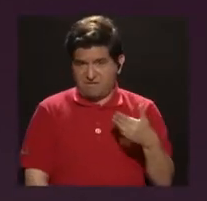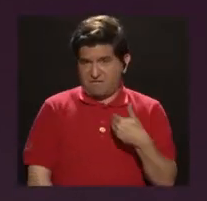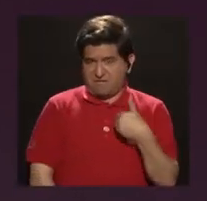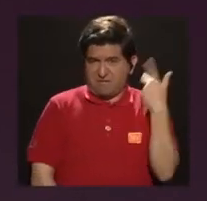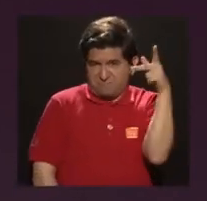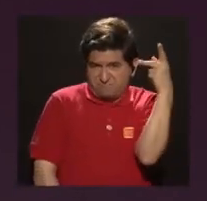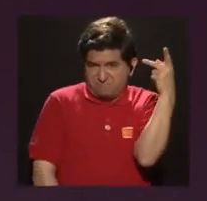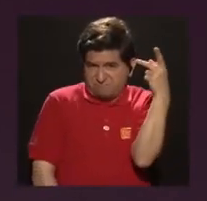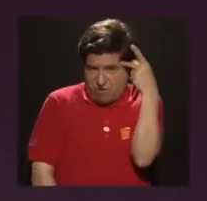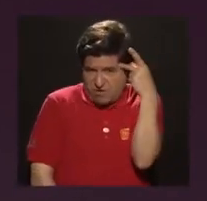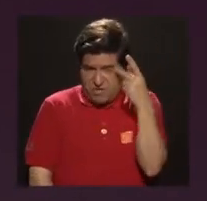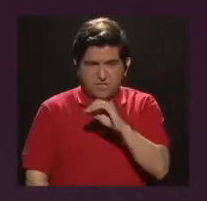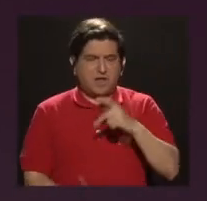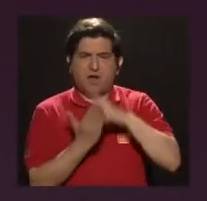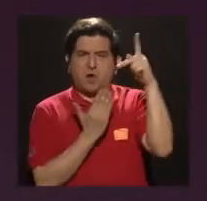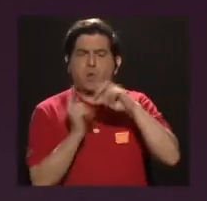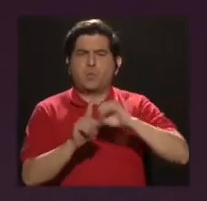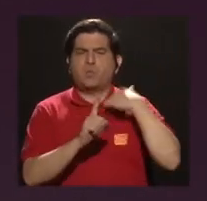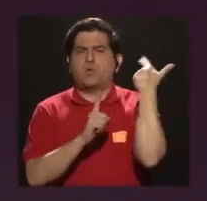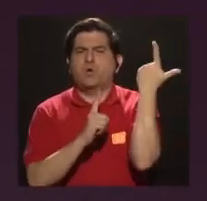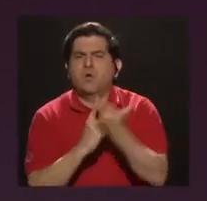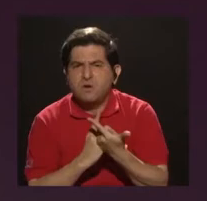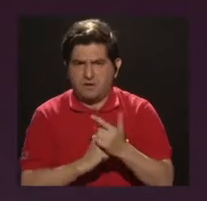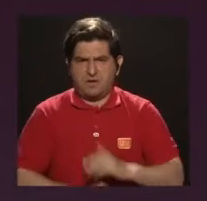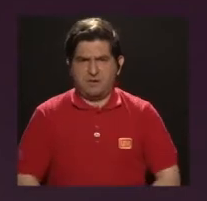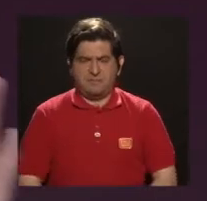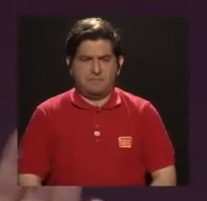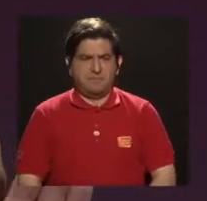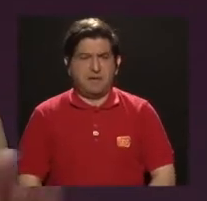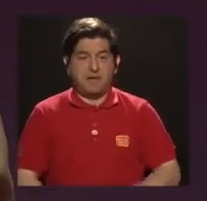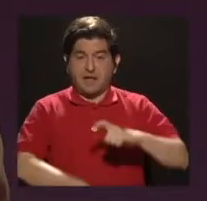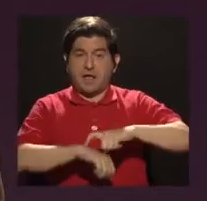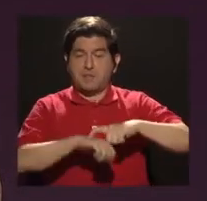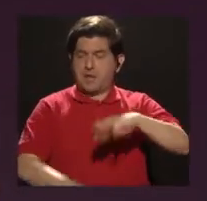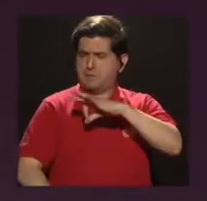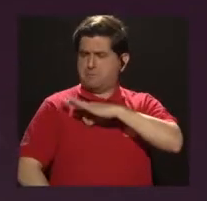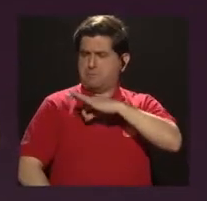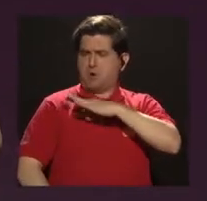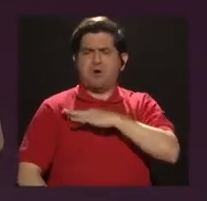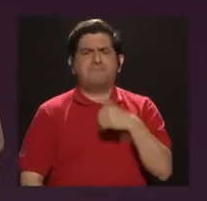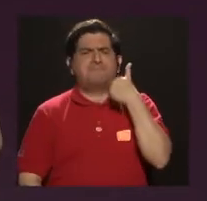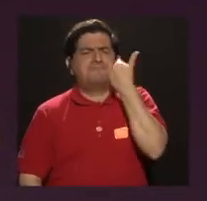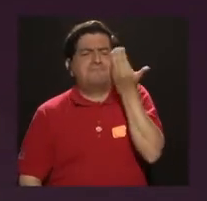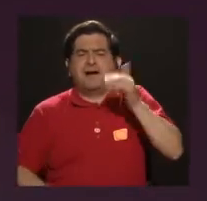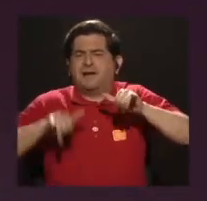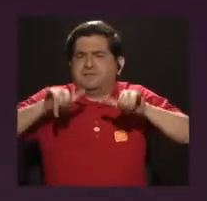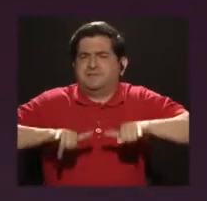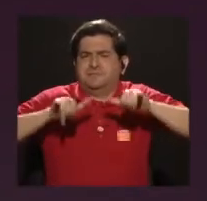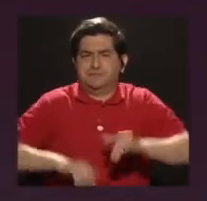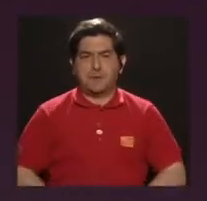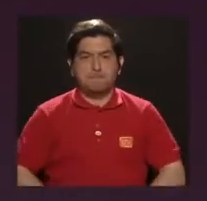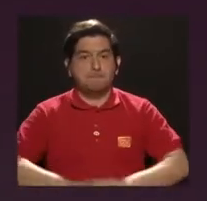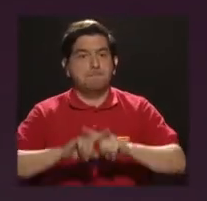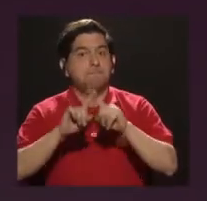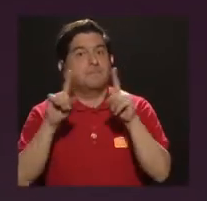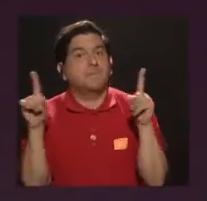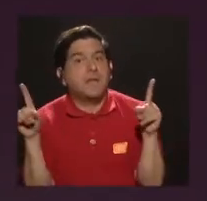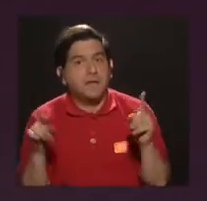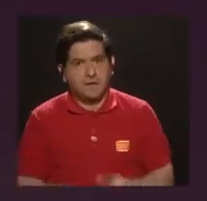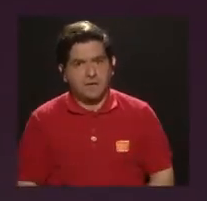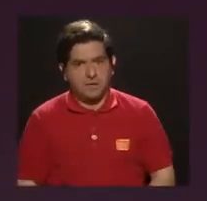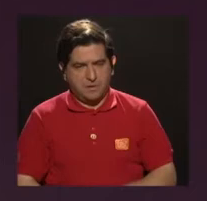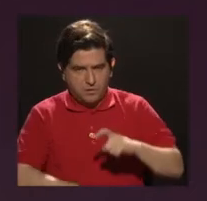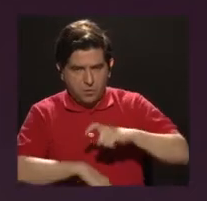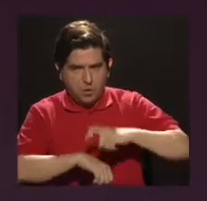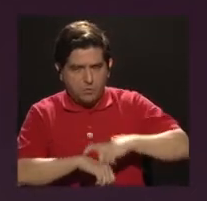una política y programas sociales que en momentos de abundancia son muy fáciles de mantener pero que en momentos